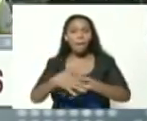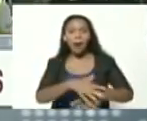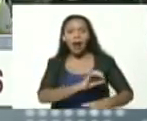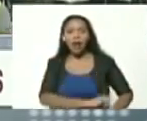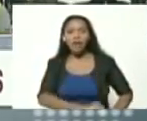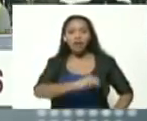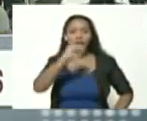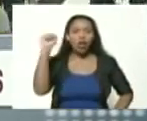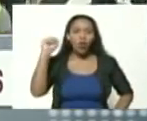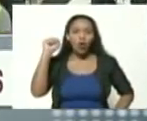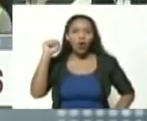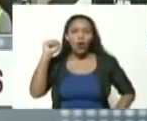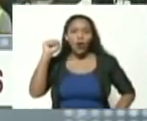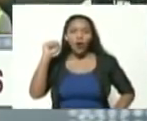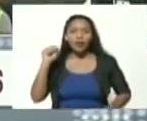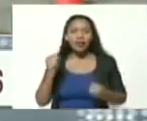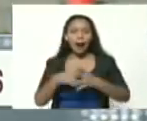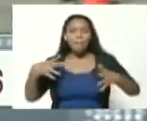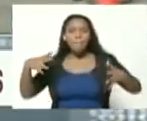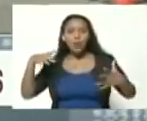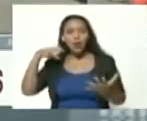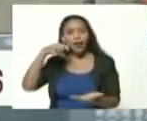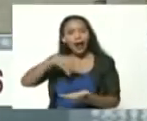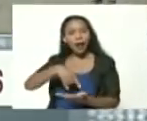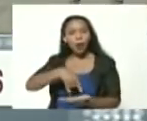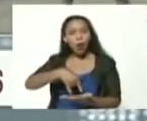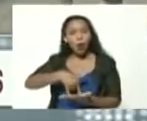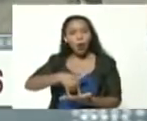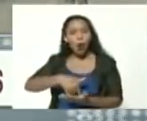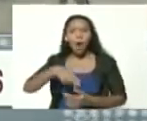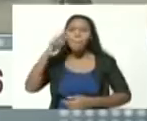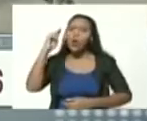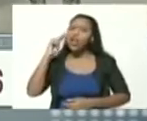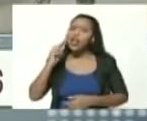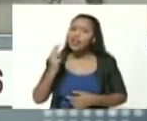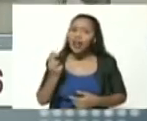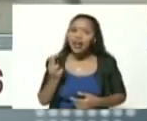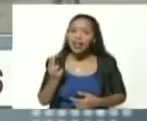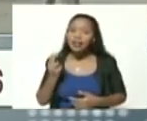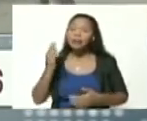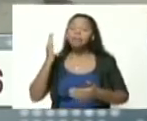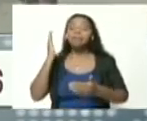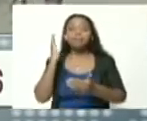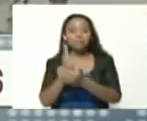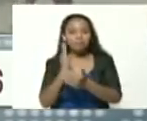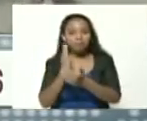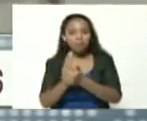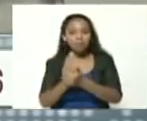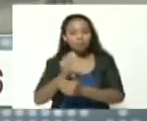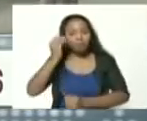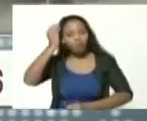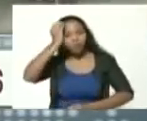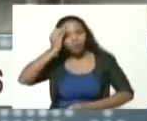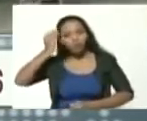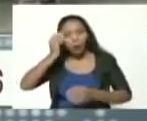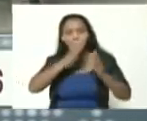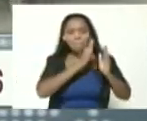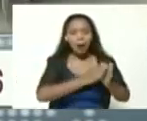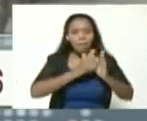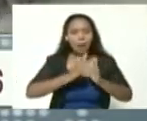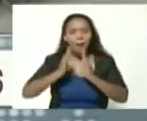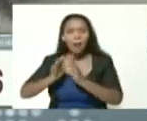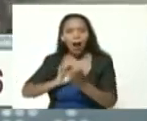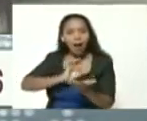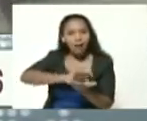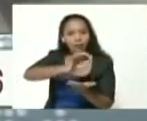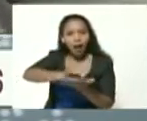libertador en el campo de Carabobo. Bolívar siempre pensó, planificó su